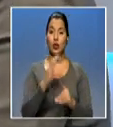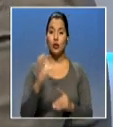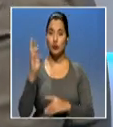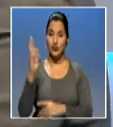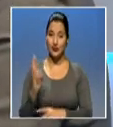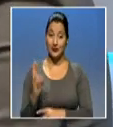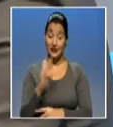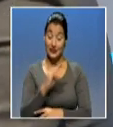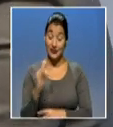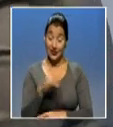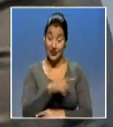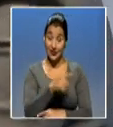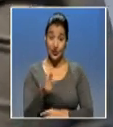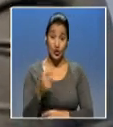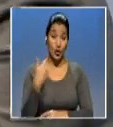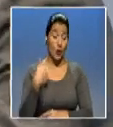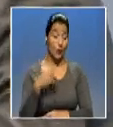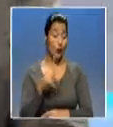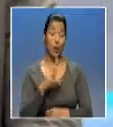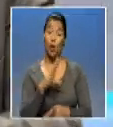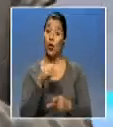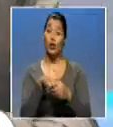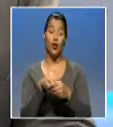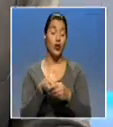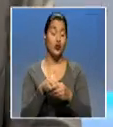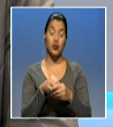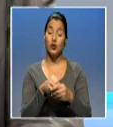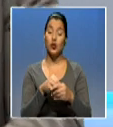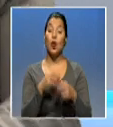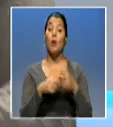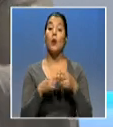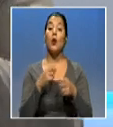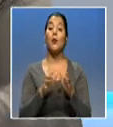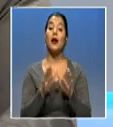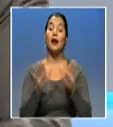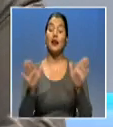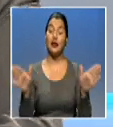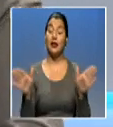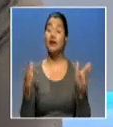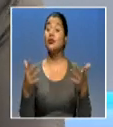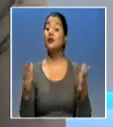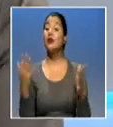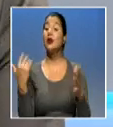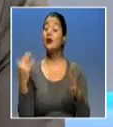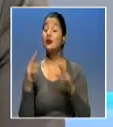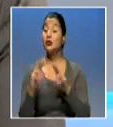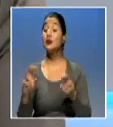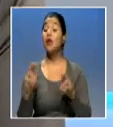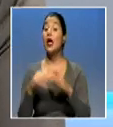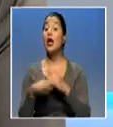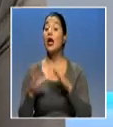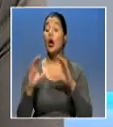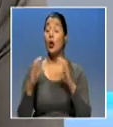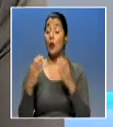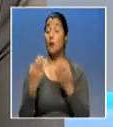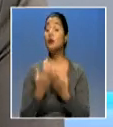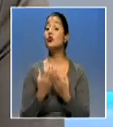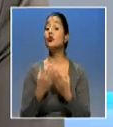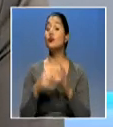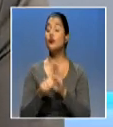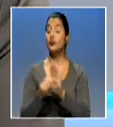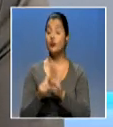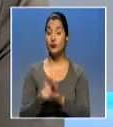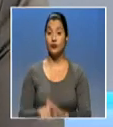señores no están metidos dentro de esta gama de conflicto generalizado que fue examinado en la comisión